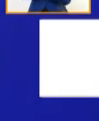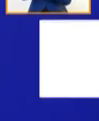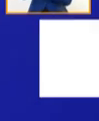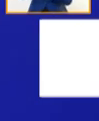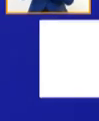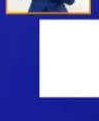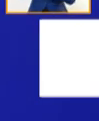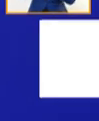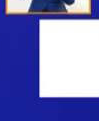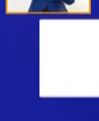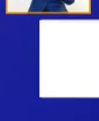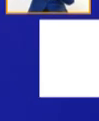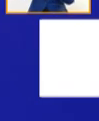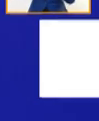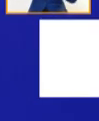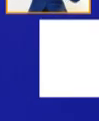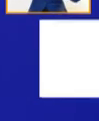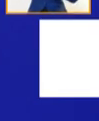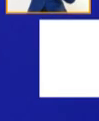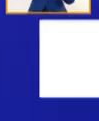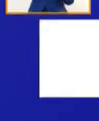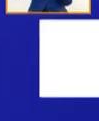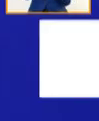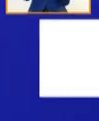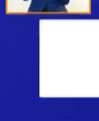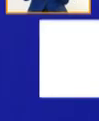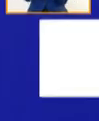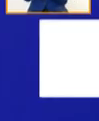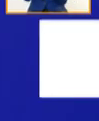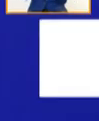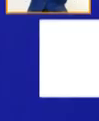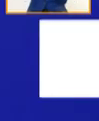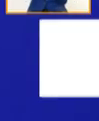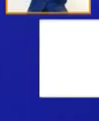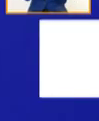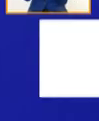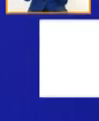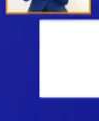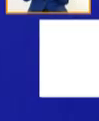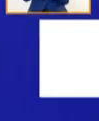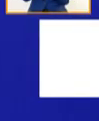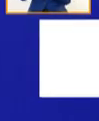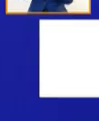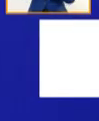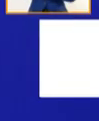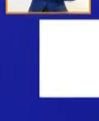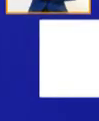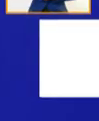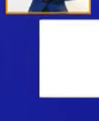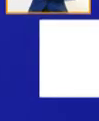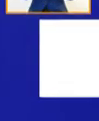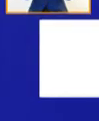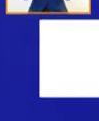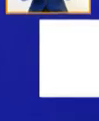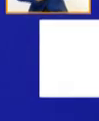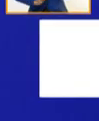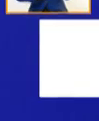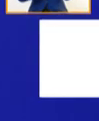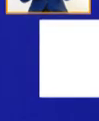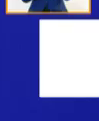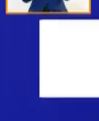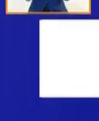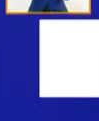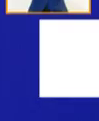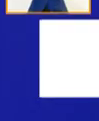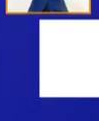de Cuba han estado representando la creación artística y literaria, la